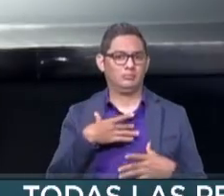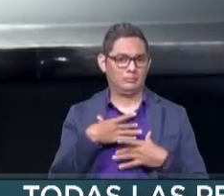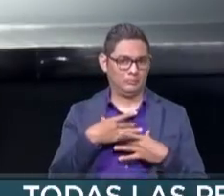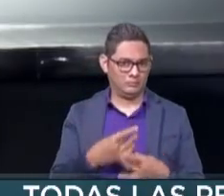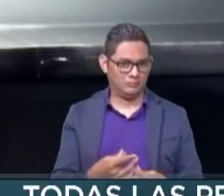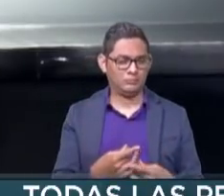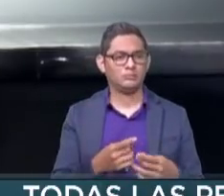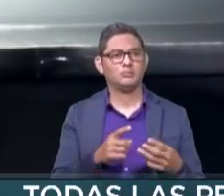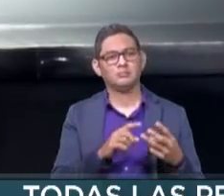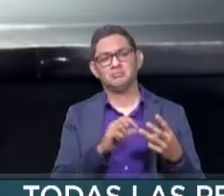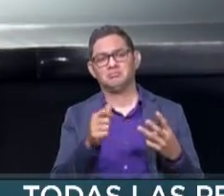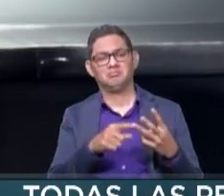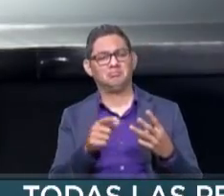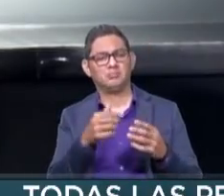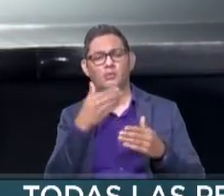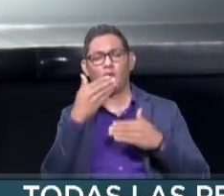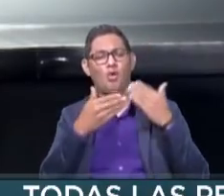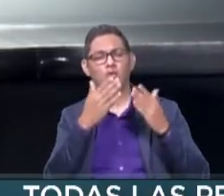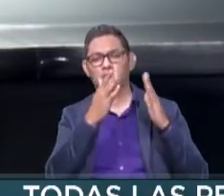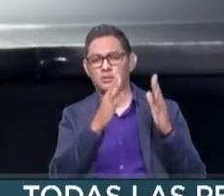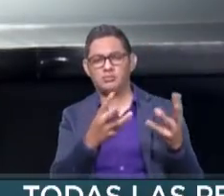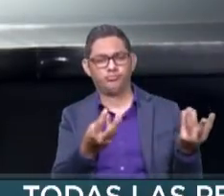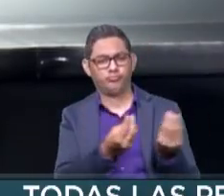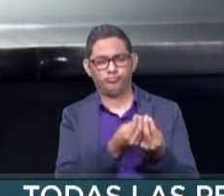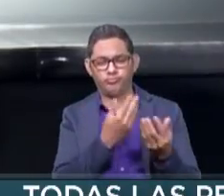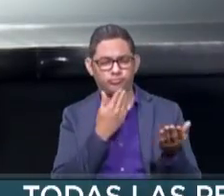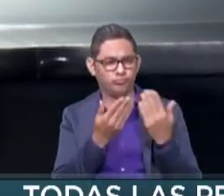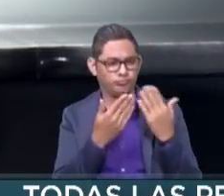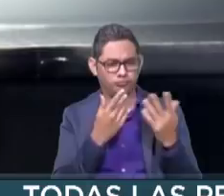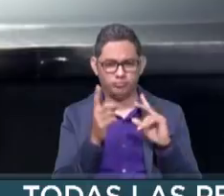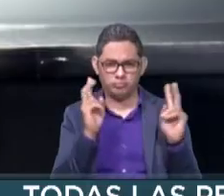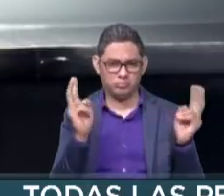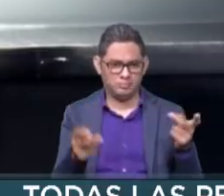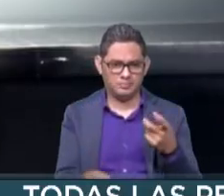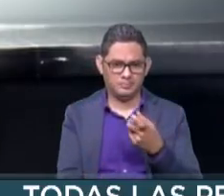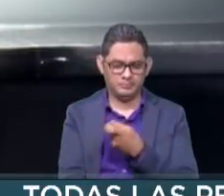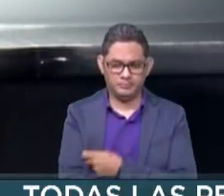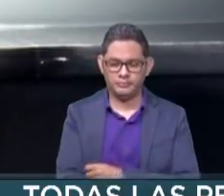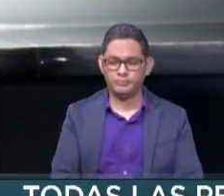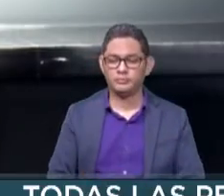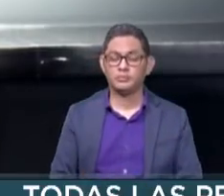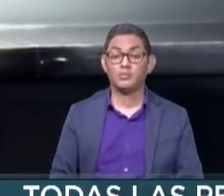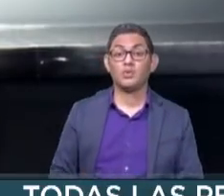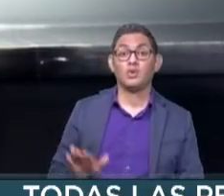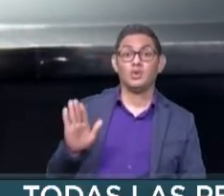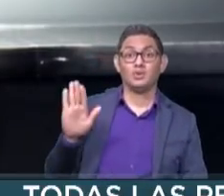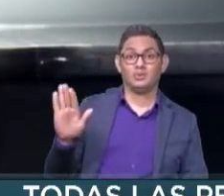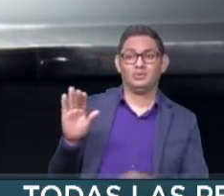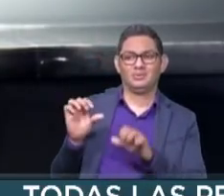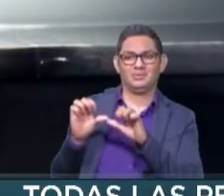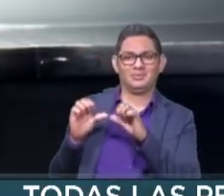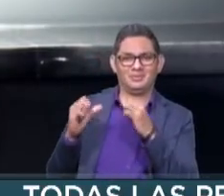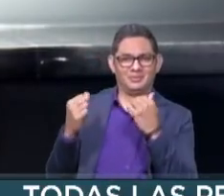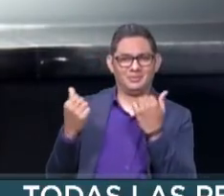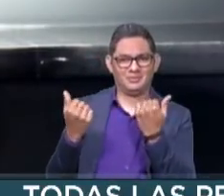con sus asesores sobre vacunación. Por parte de la Sociedad Panameña de Obstetricia y